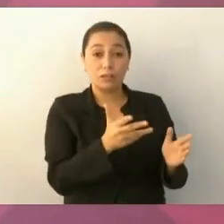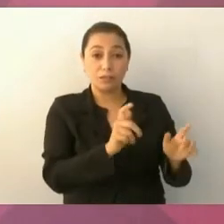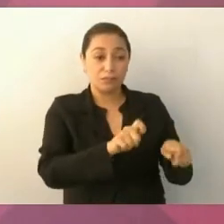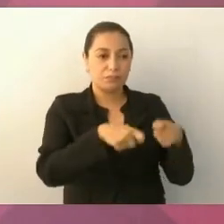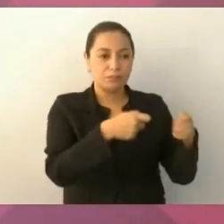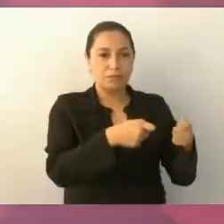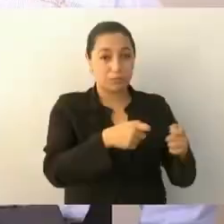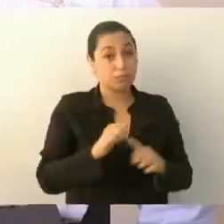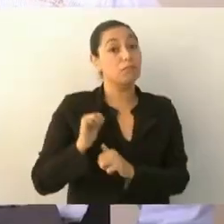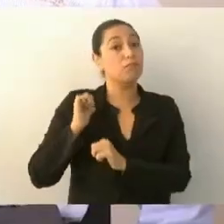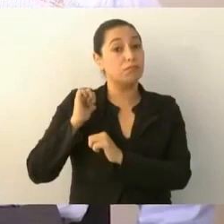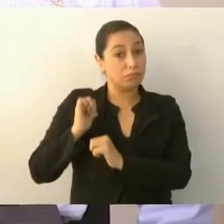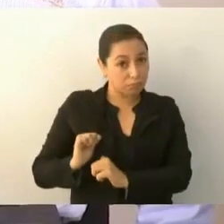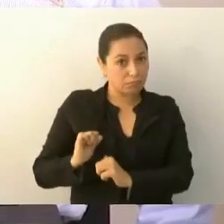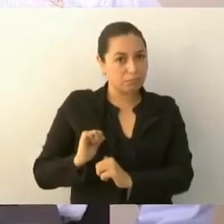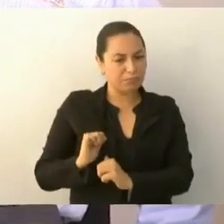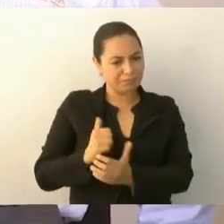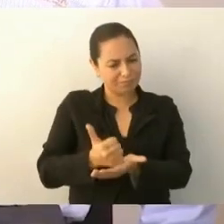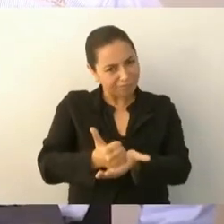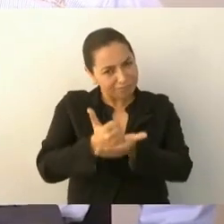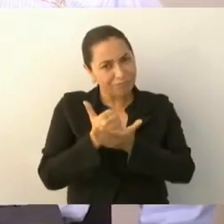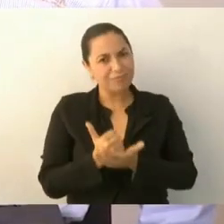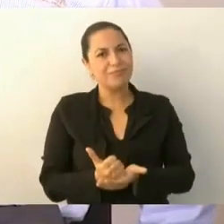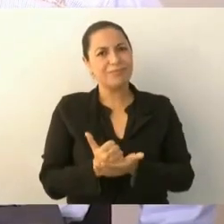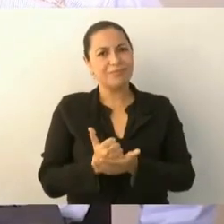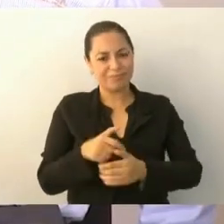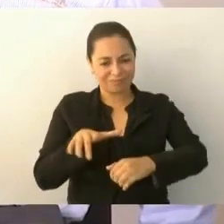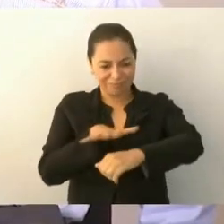Ayúdeme, vamos a terminar la presa.